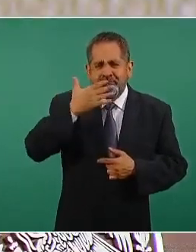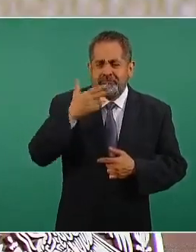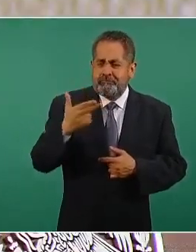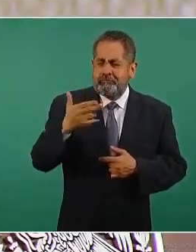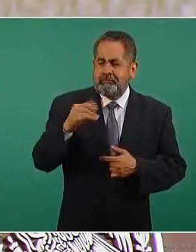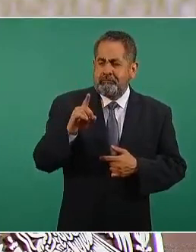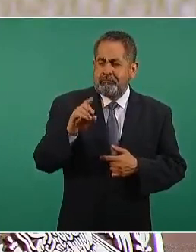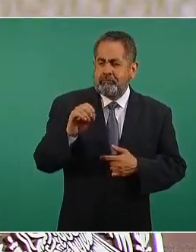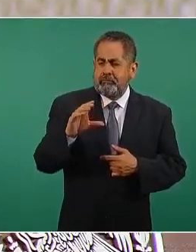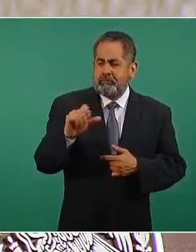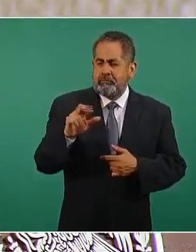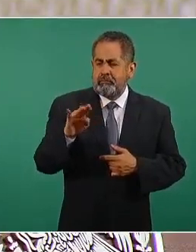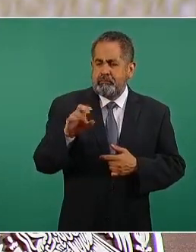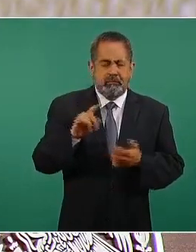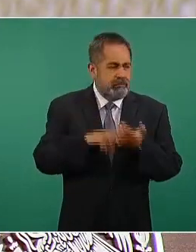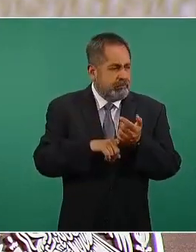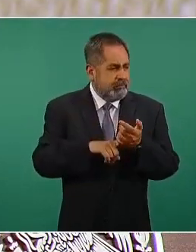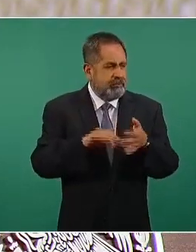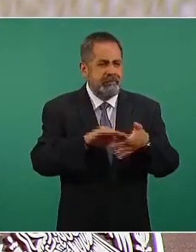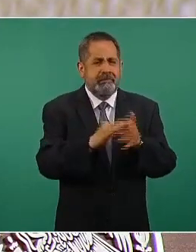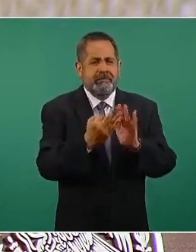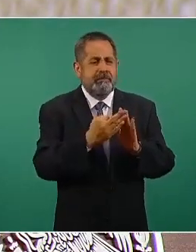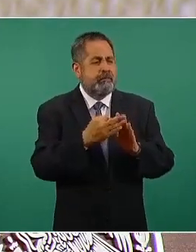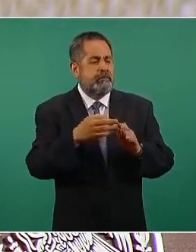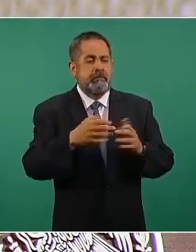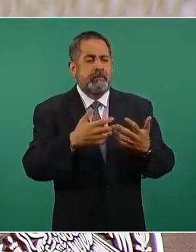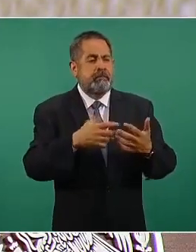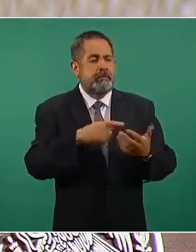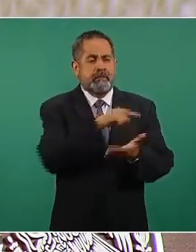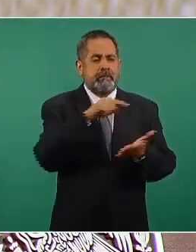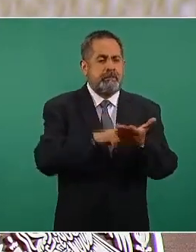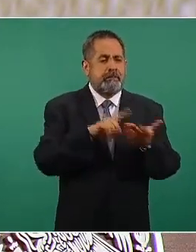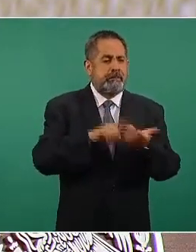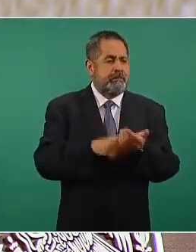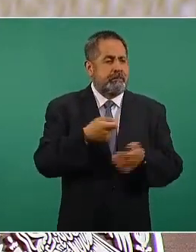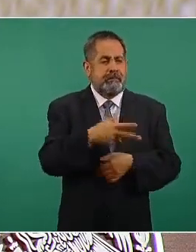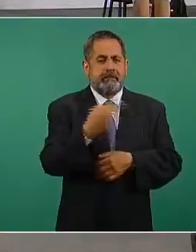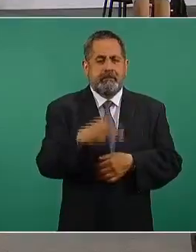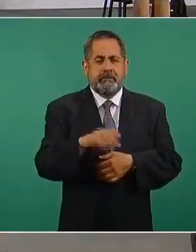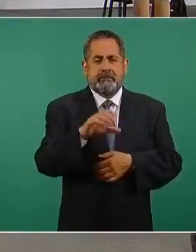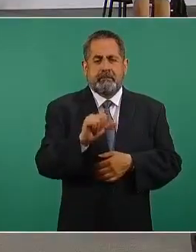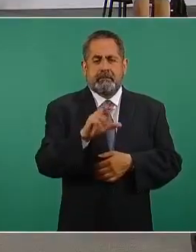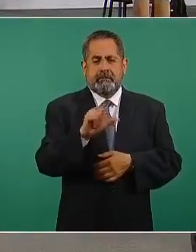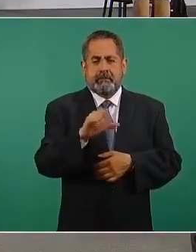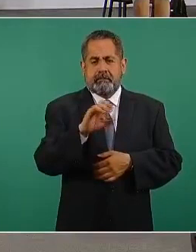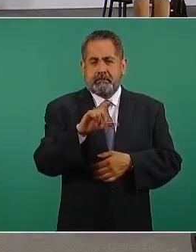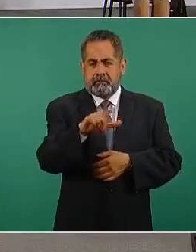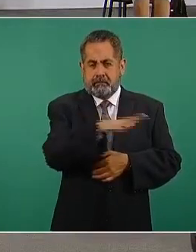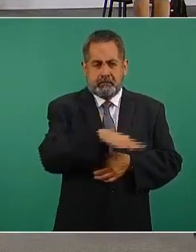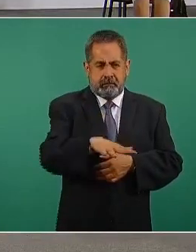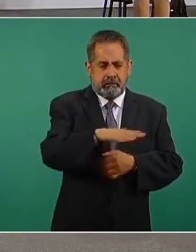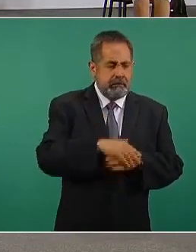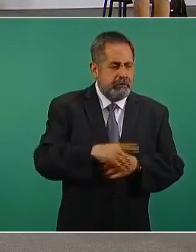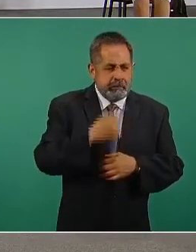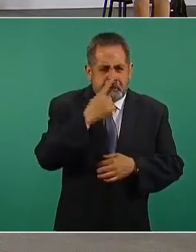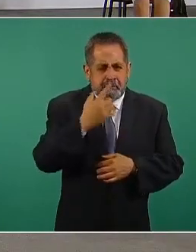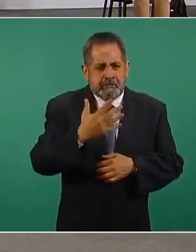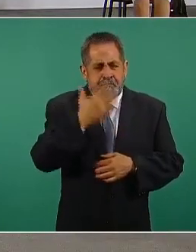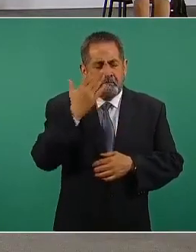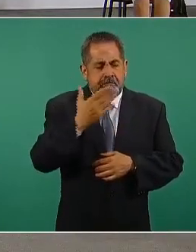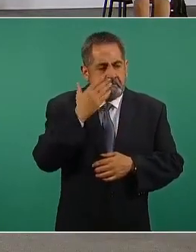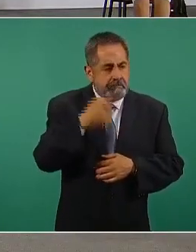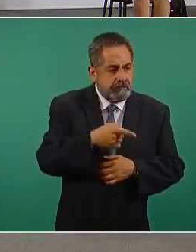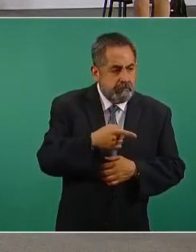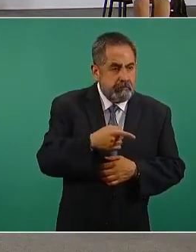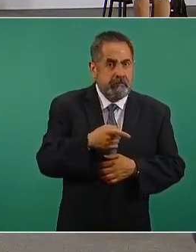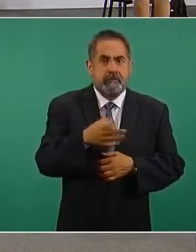en las inmediaciones de la planta de bombeo El Caracol, así como un registro de índice de explosividad